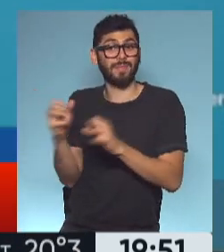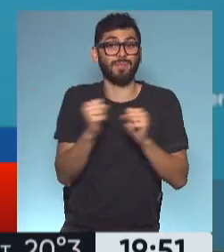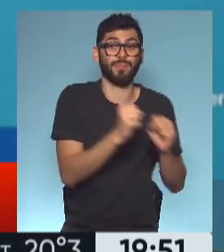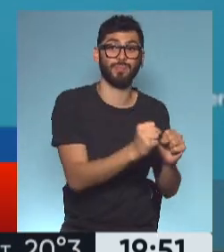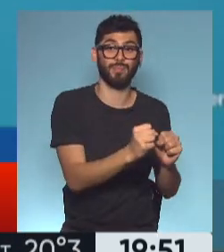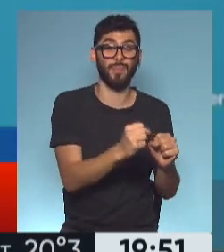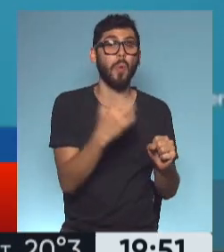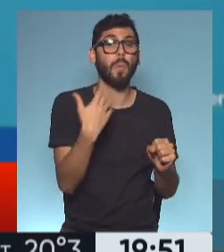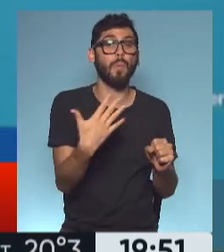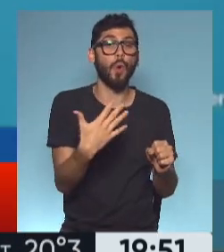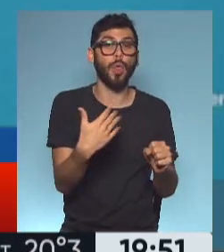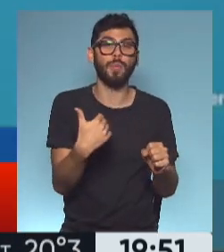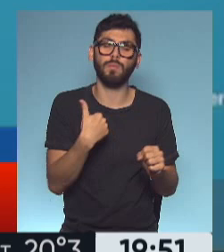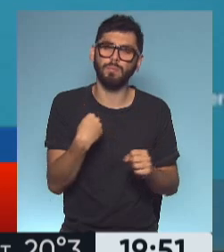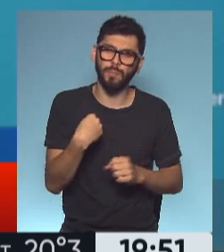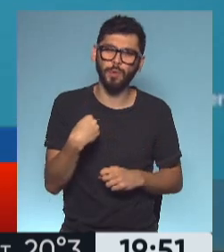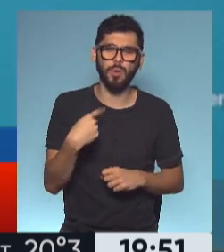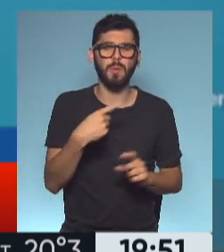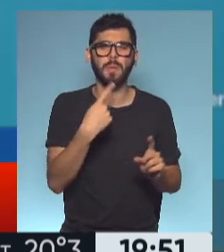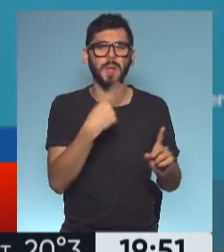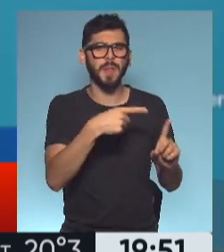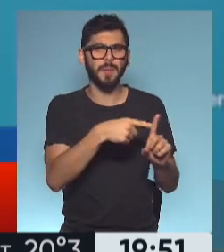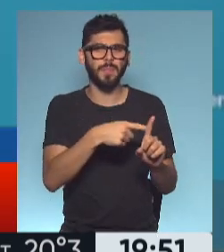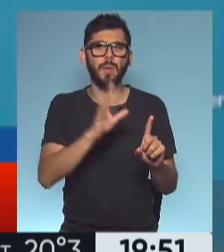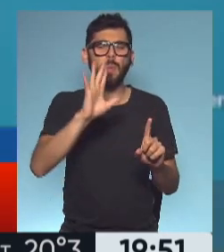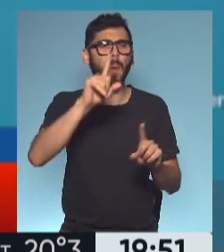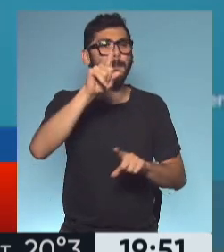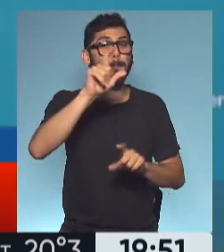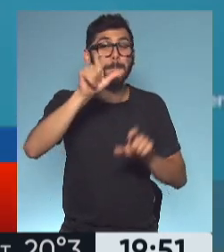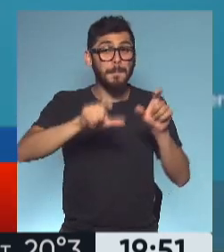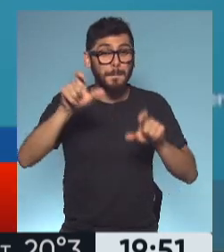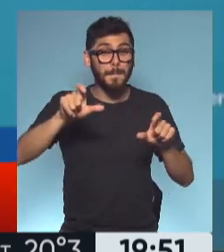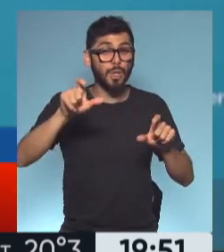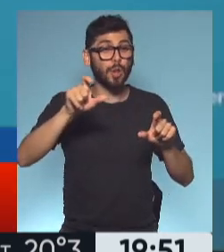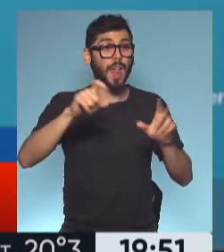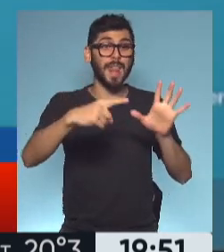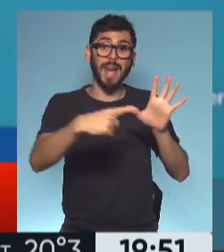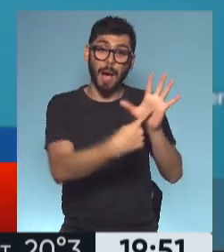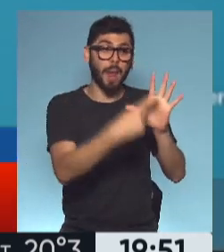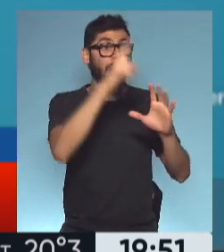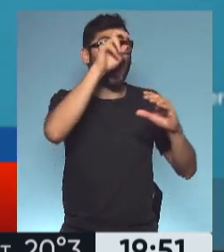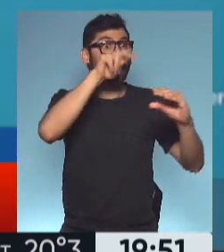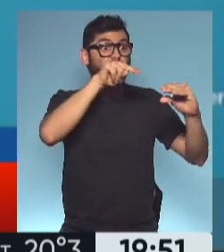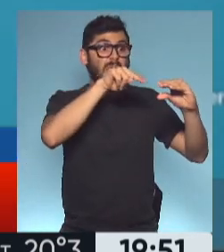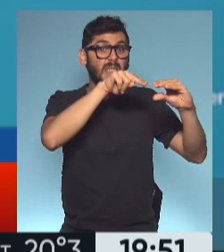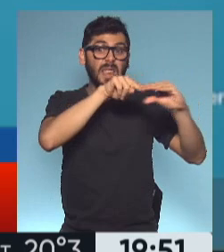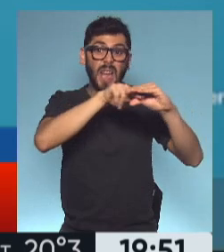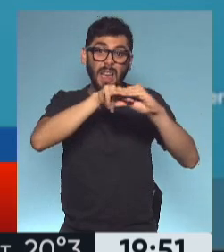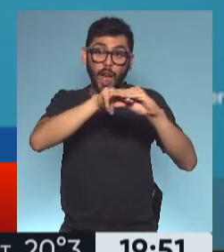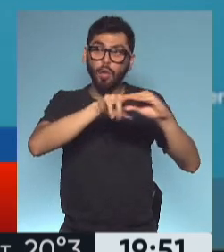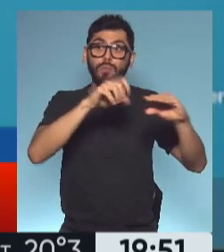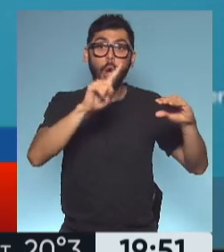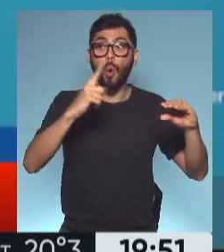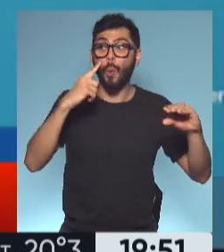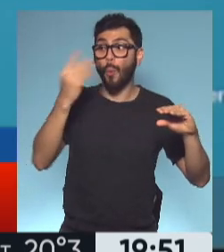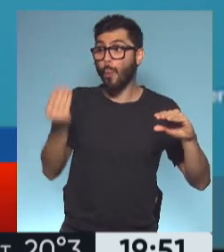utilizado. Porque escuchaba el otro día decir, bueno, pero hay una parte de los que están internados en la ciudad que corresponden, que viven en la provincia.